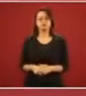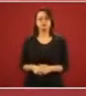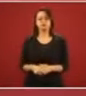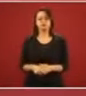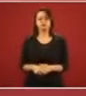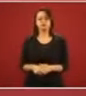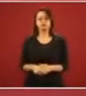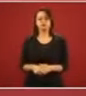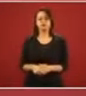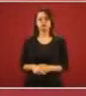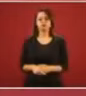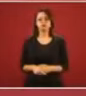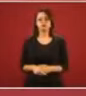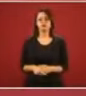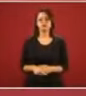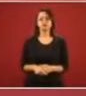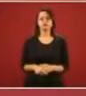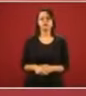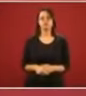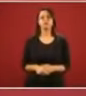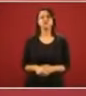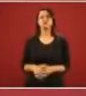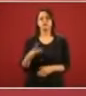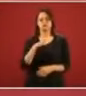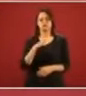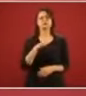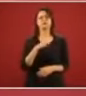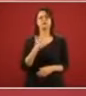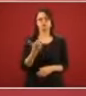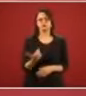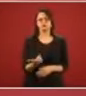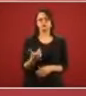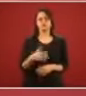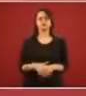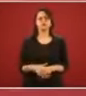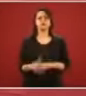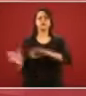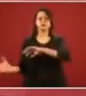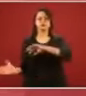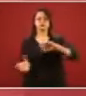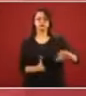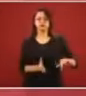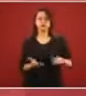O sea, sí tenemos, en el caso del avión,